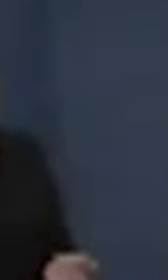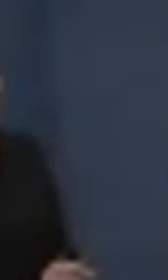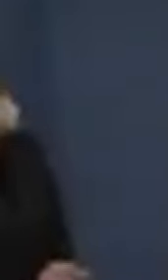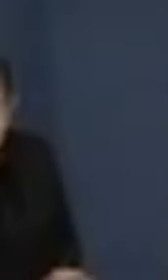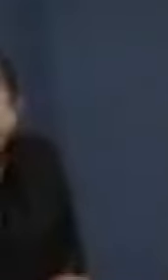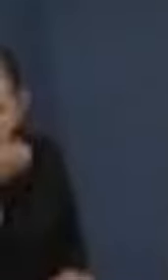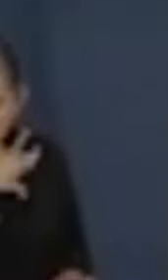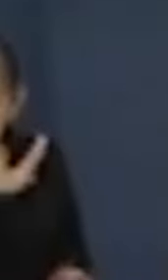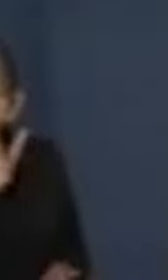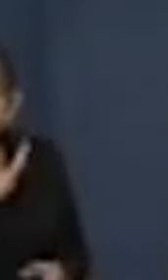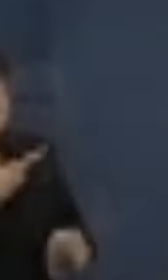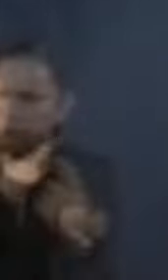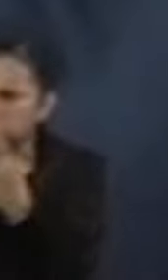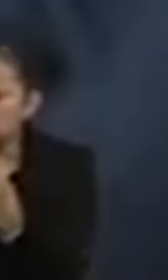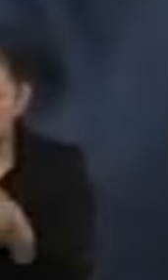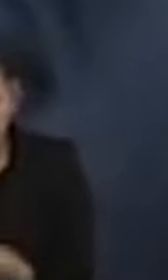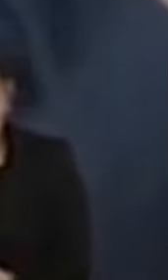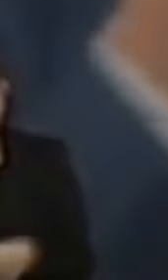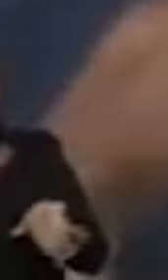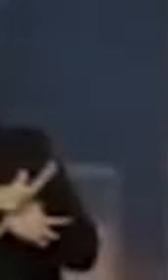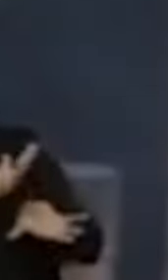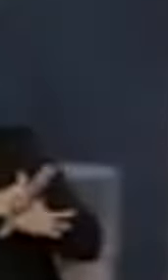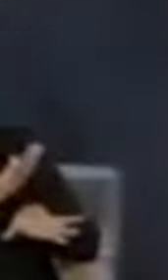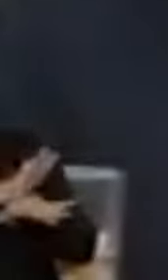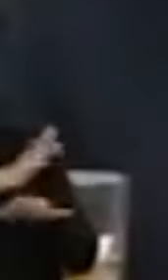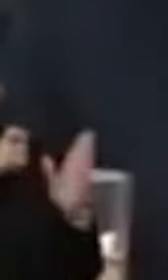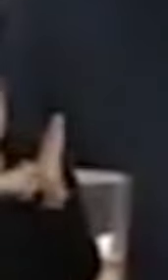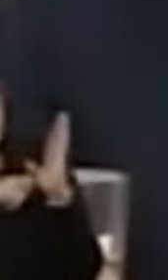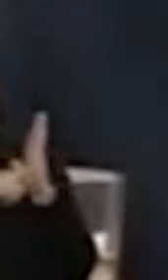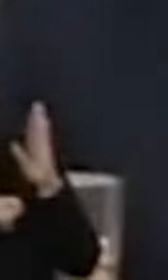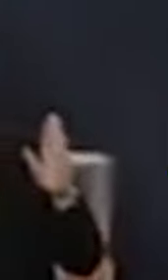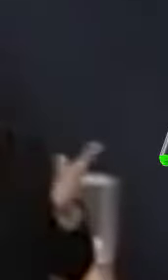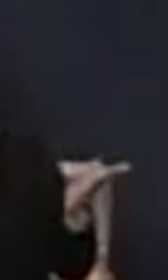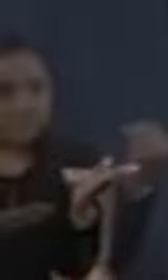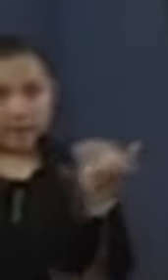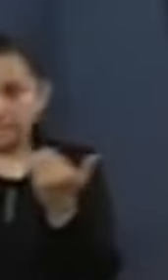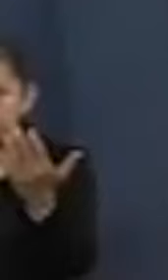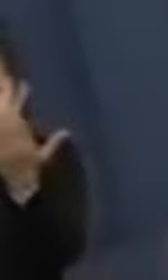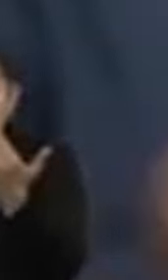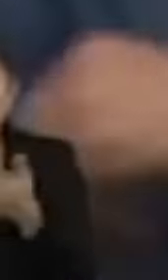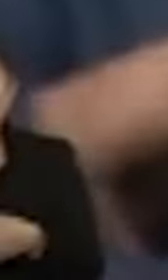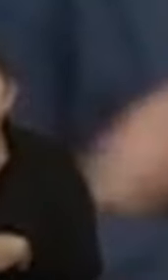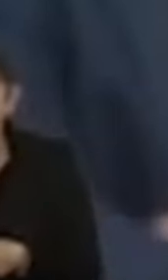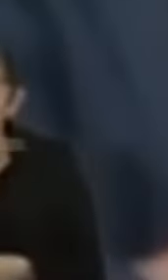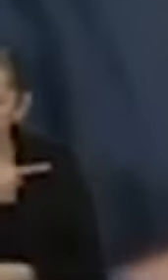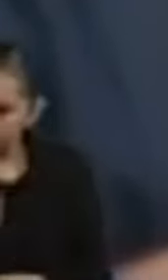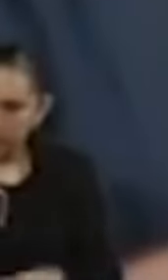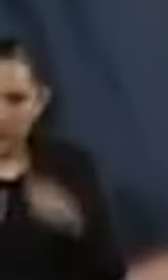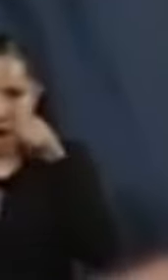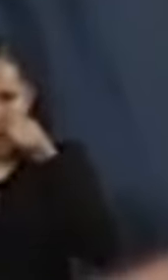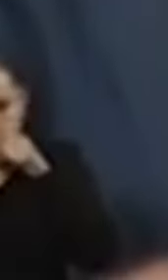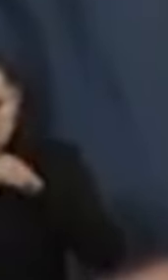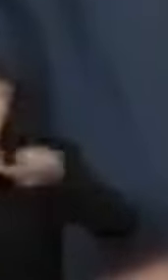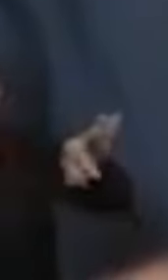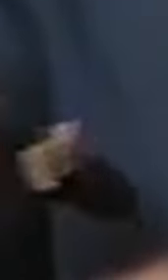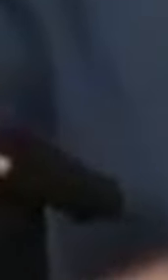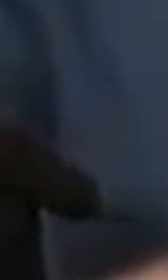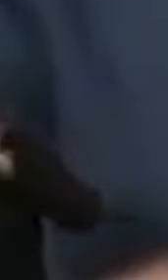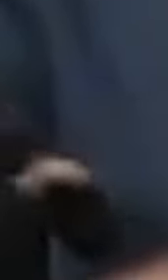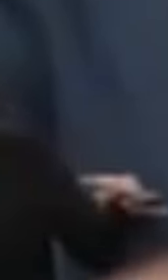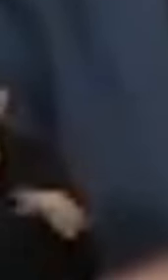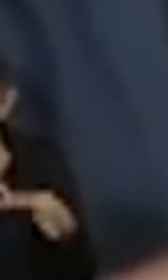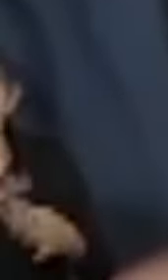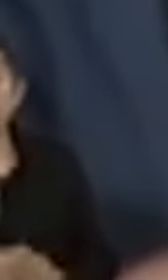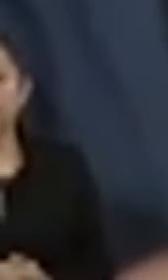pretende mejorar la justicia, ya que, aseguró, solo busca cambiar la estructura y selección de los miembros del Poder Judicial. Esto,